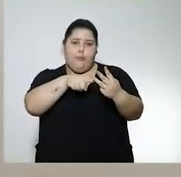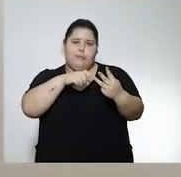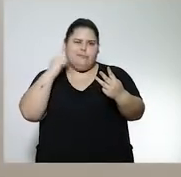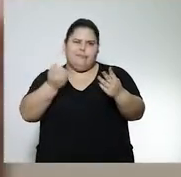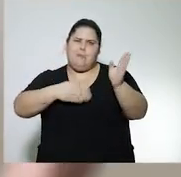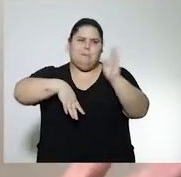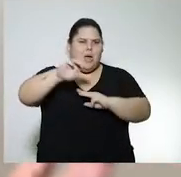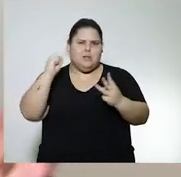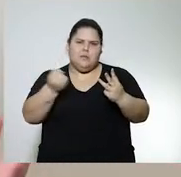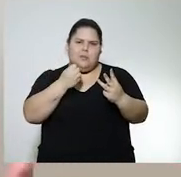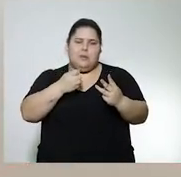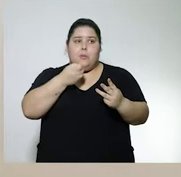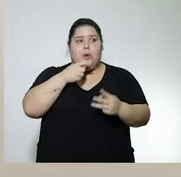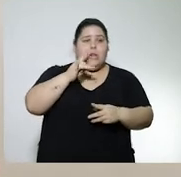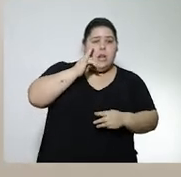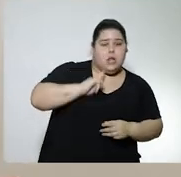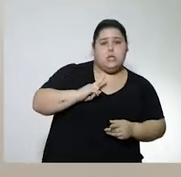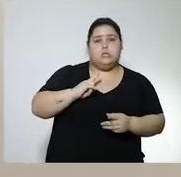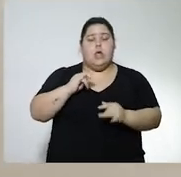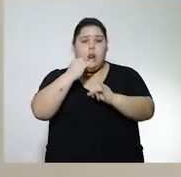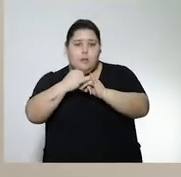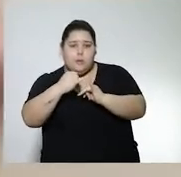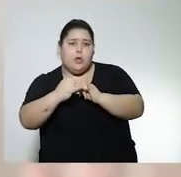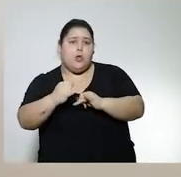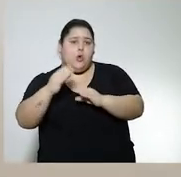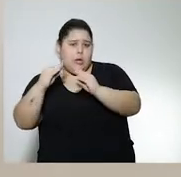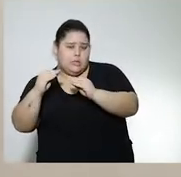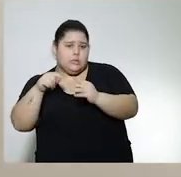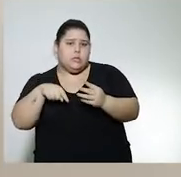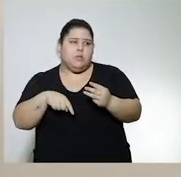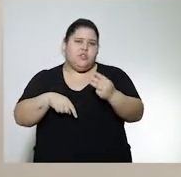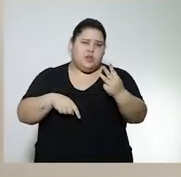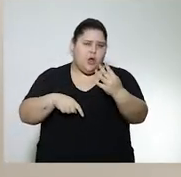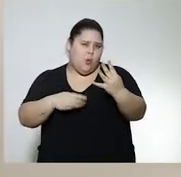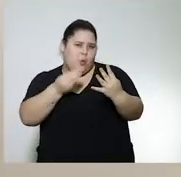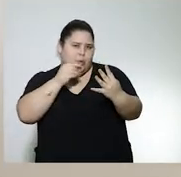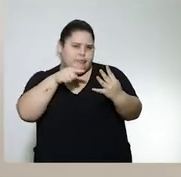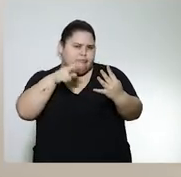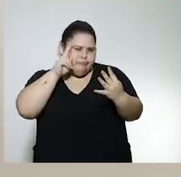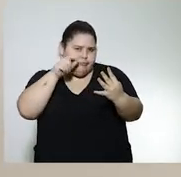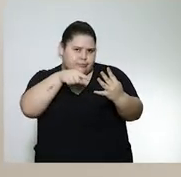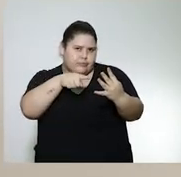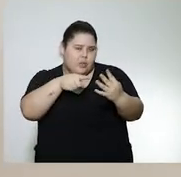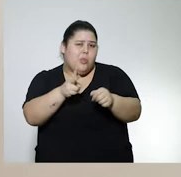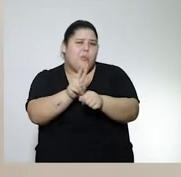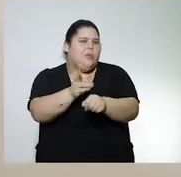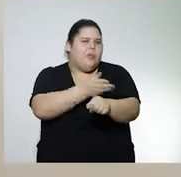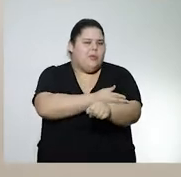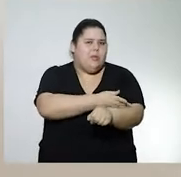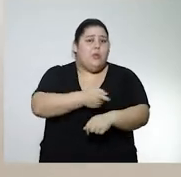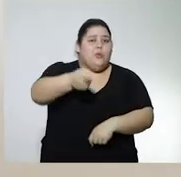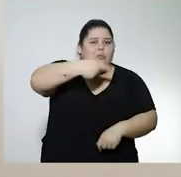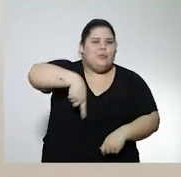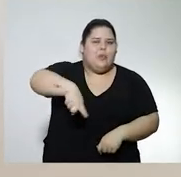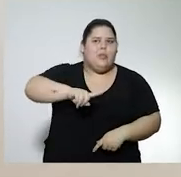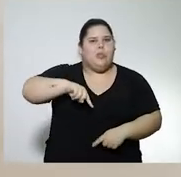importantes, o el desayuno, o el almuerzo, o la merienda, o la cena, tres, cuatro comidas, eso va a evitar que ustedes tengan ganas de